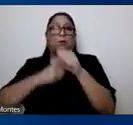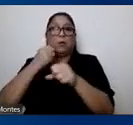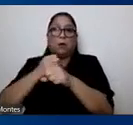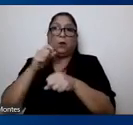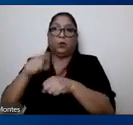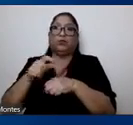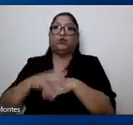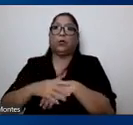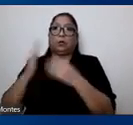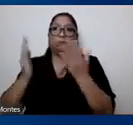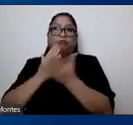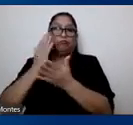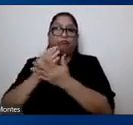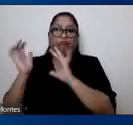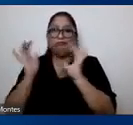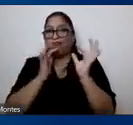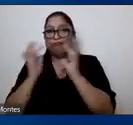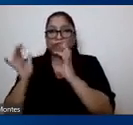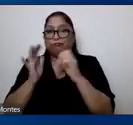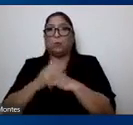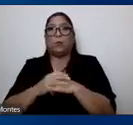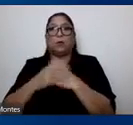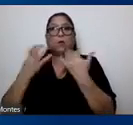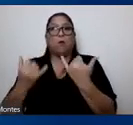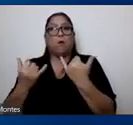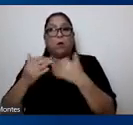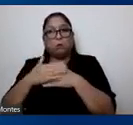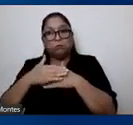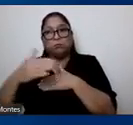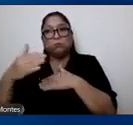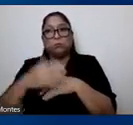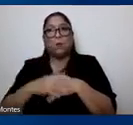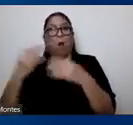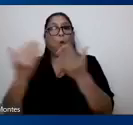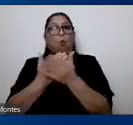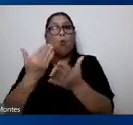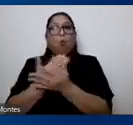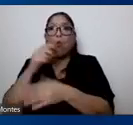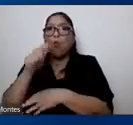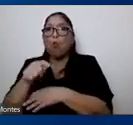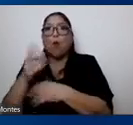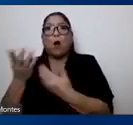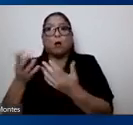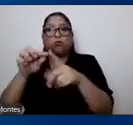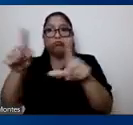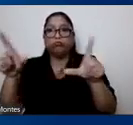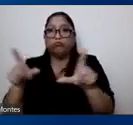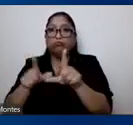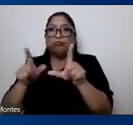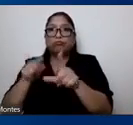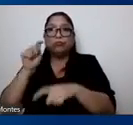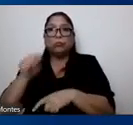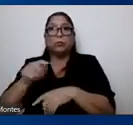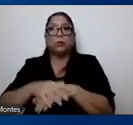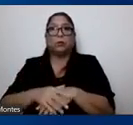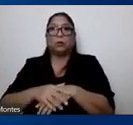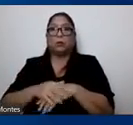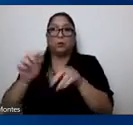conflicto. Vamos a pasar ya a un nuevo escenario en esta